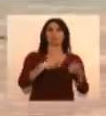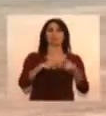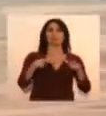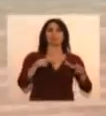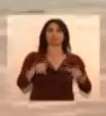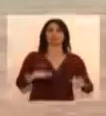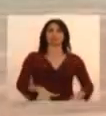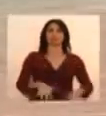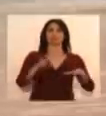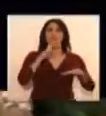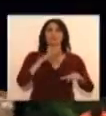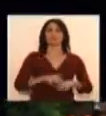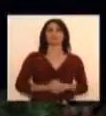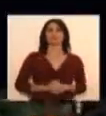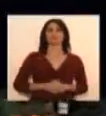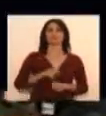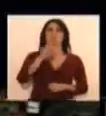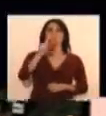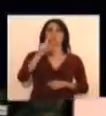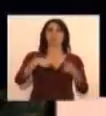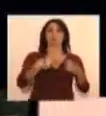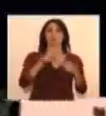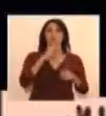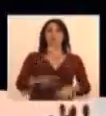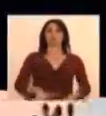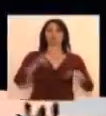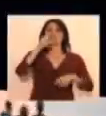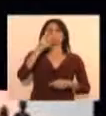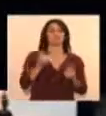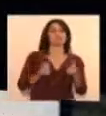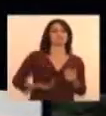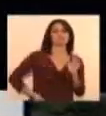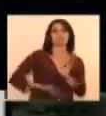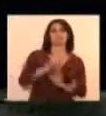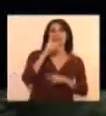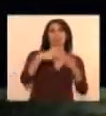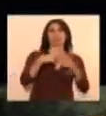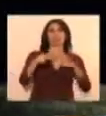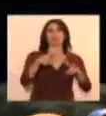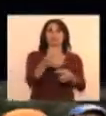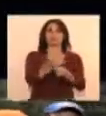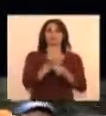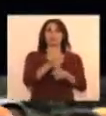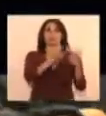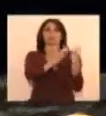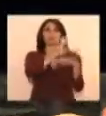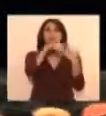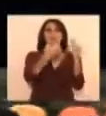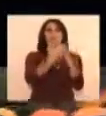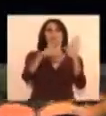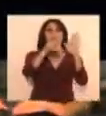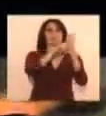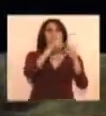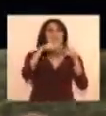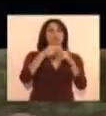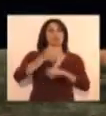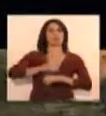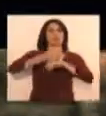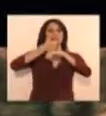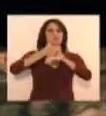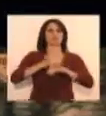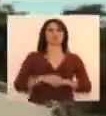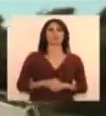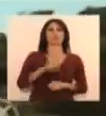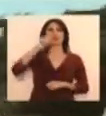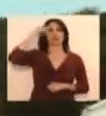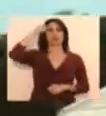transite por zonas inundadas. En caso de inundaciones, trasládese de inmediato a las zonas de seguridad, obedeciendo siempre las instrucciones de